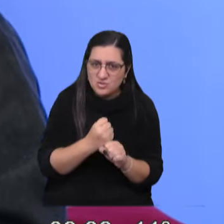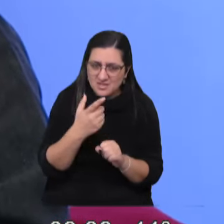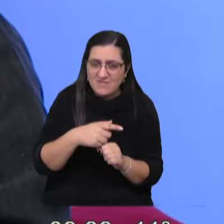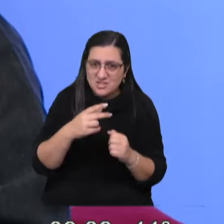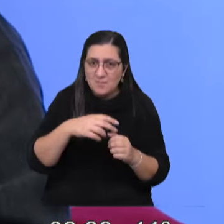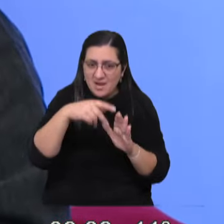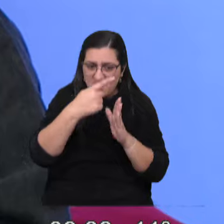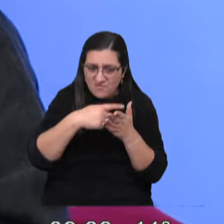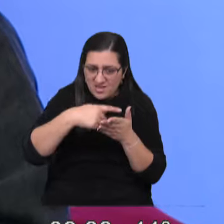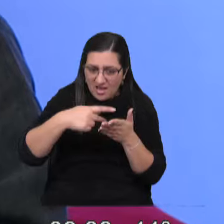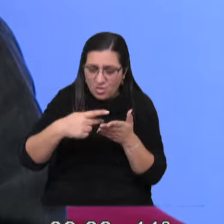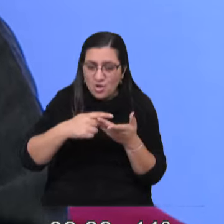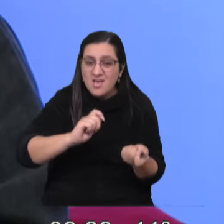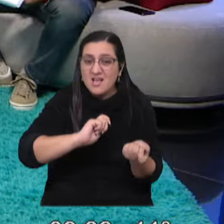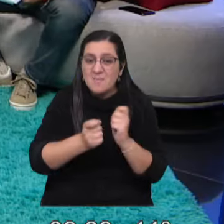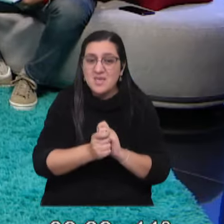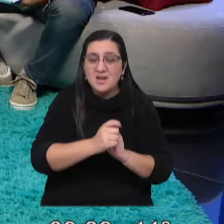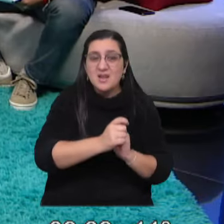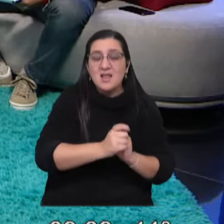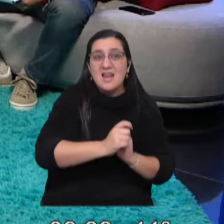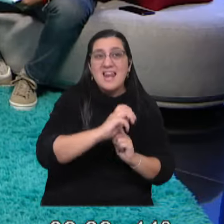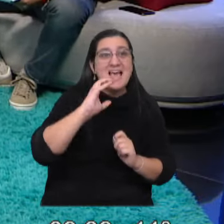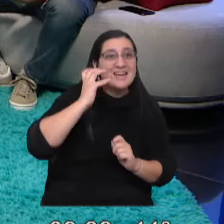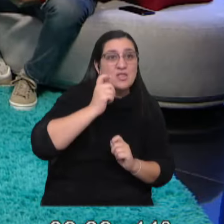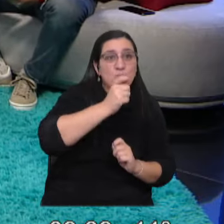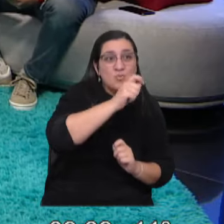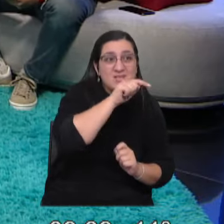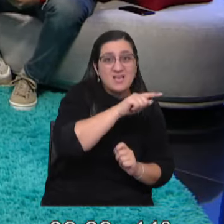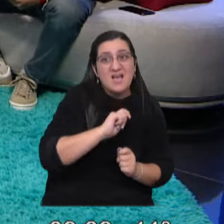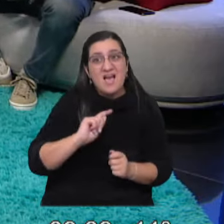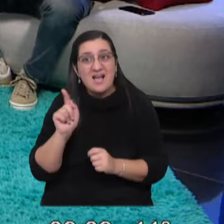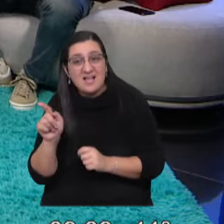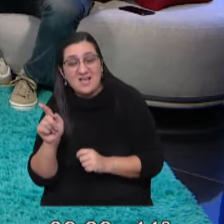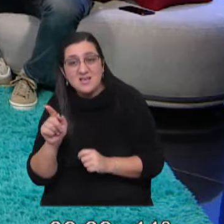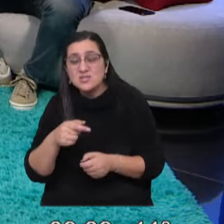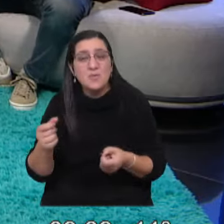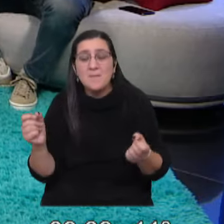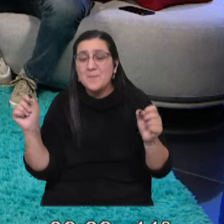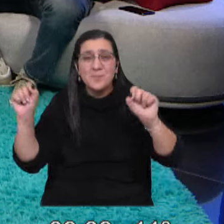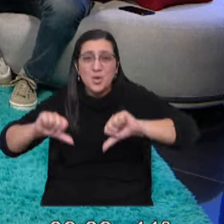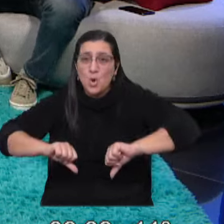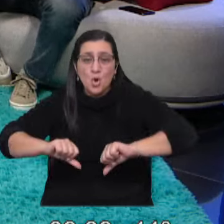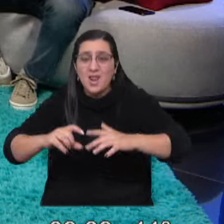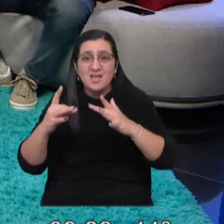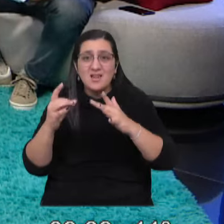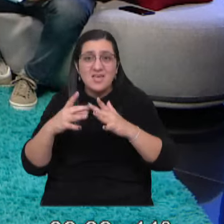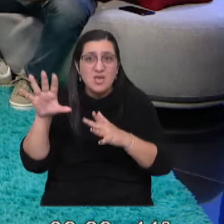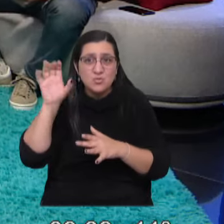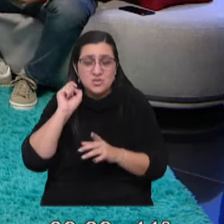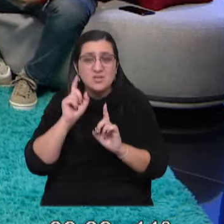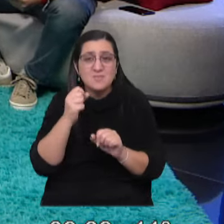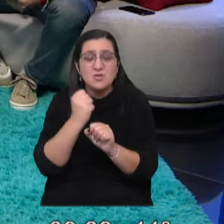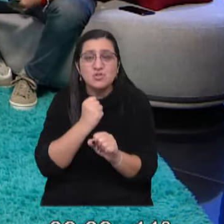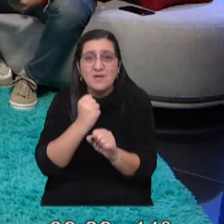planificado Cómo Por qué se hace este tipo de de cuestiones que va a empeorar la calidad no solamente de de audición sino de los